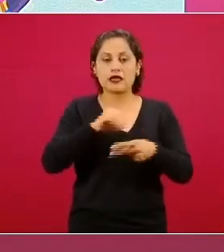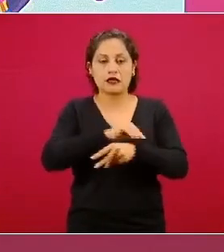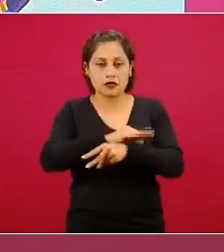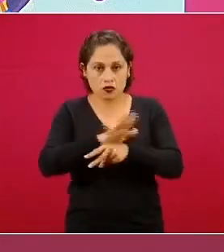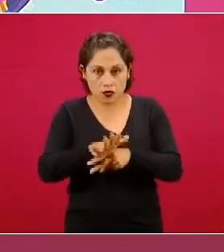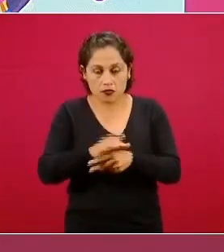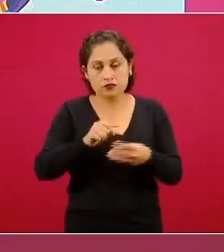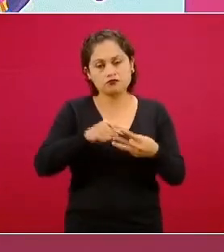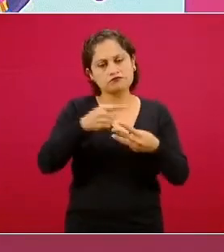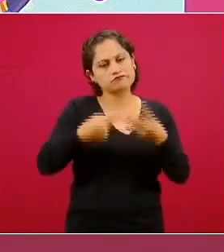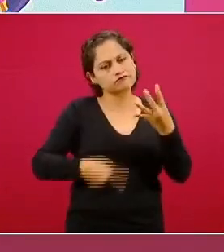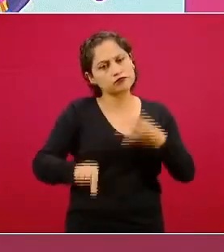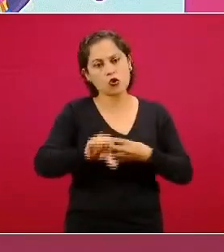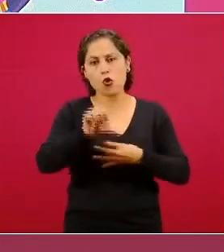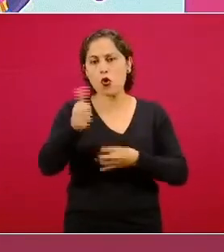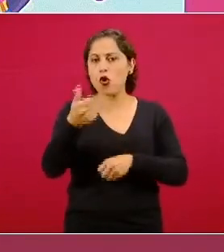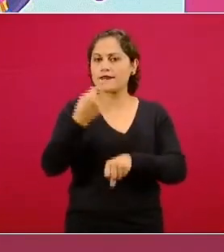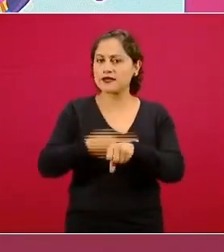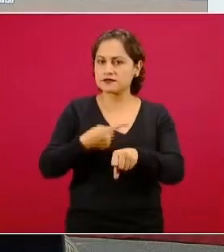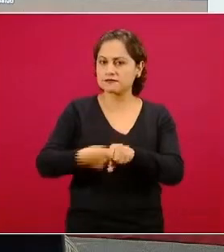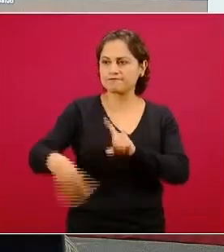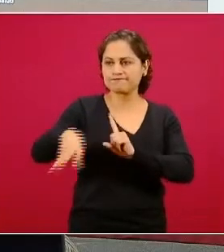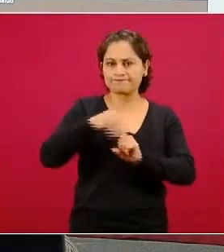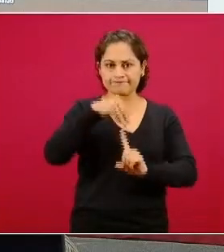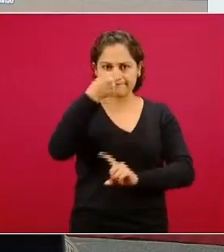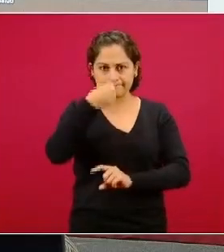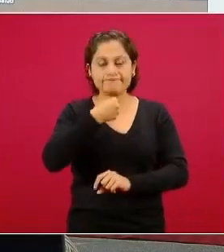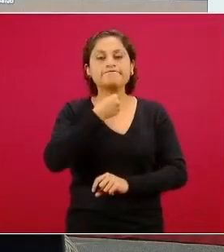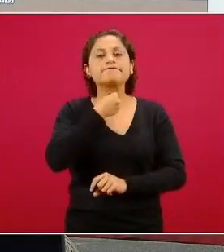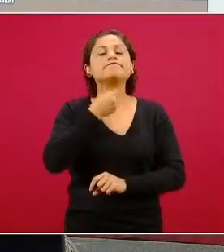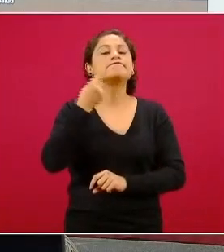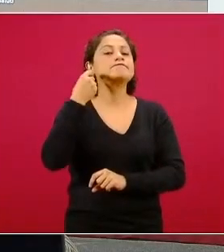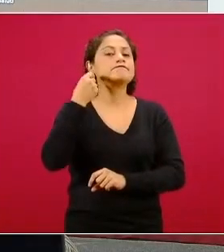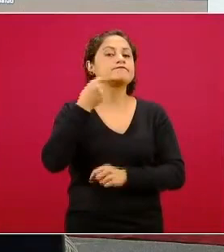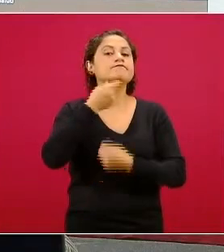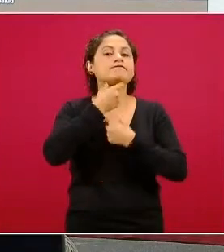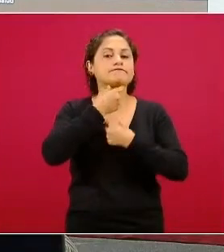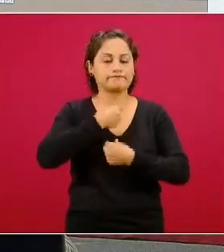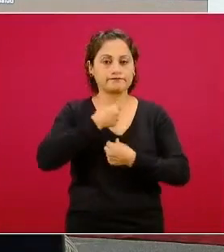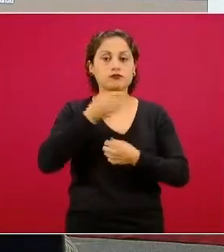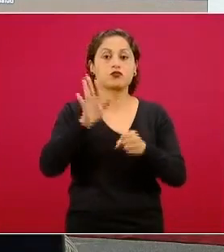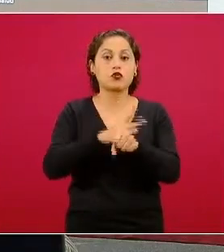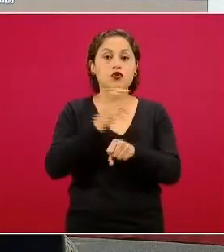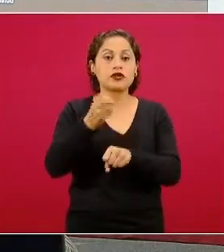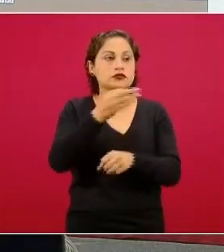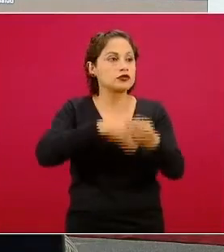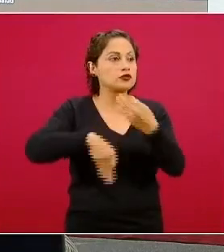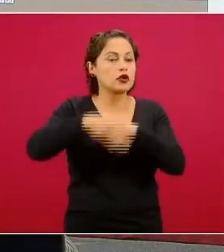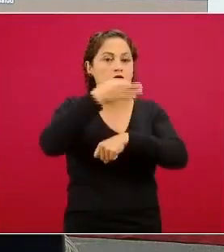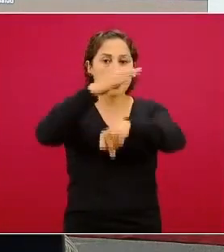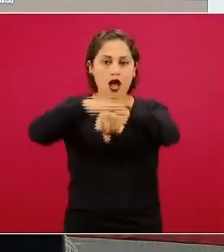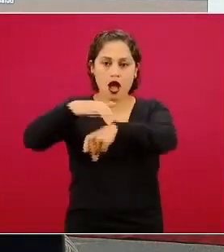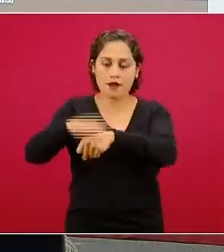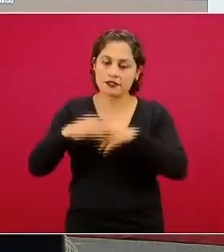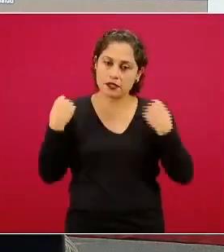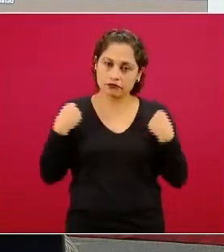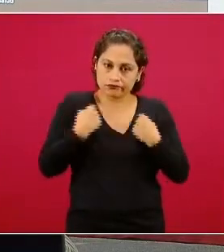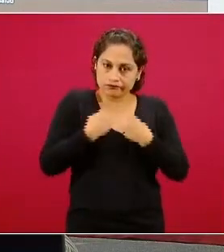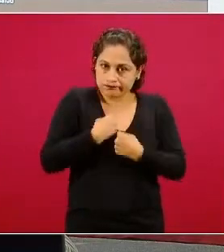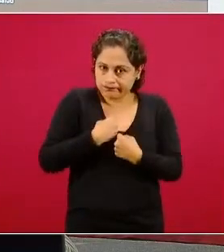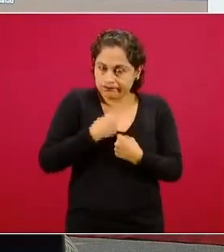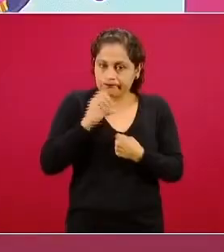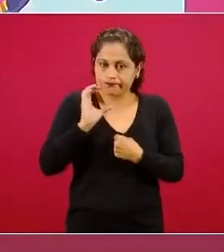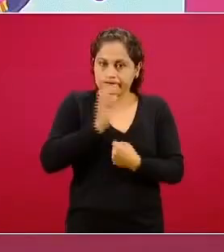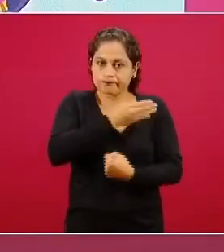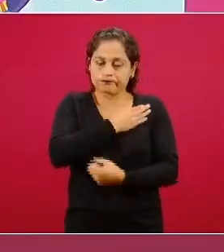incluye múltiples infecciones respiratorias. Entonces hay que mantenernos tapados. También vamos a hacer una campaña durante el invierno de la